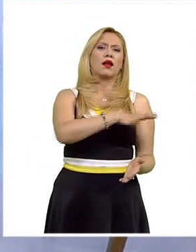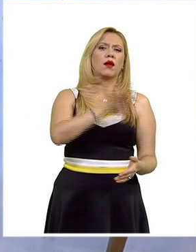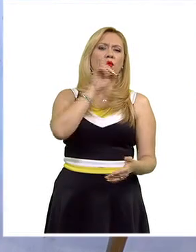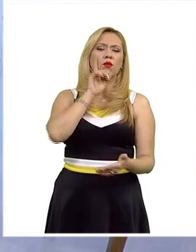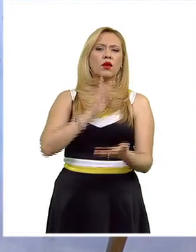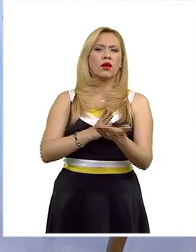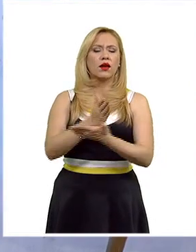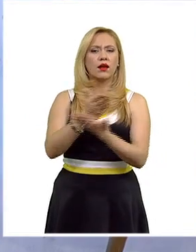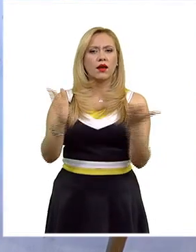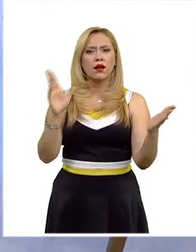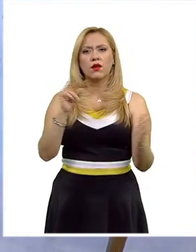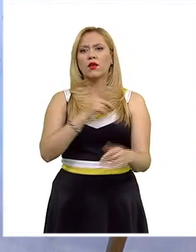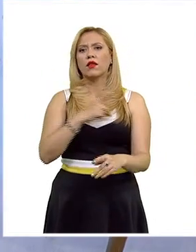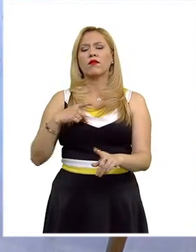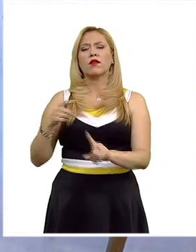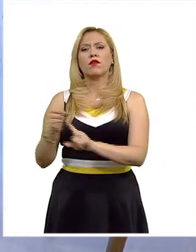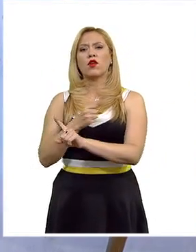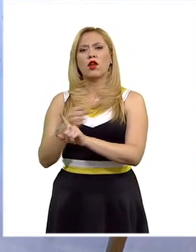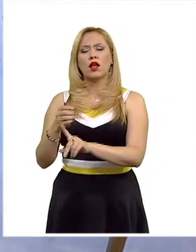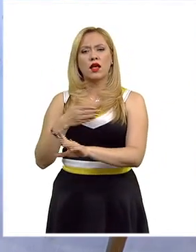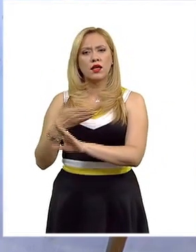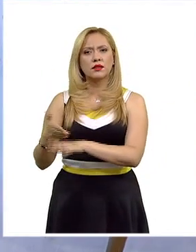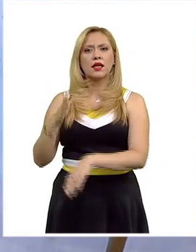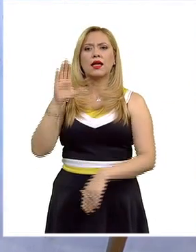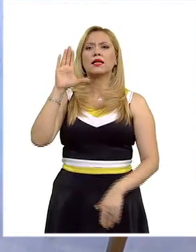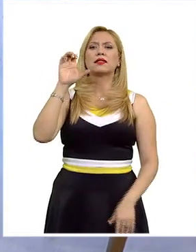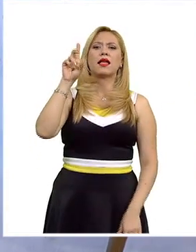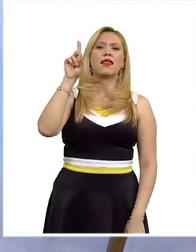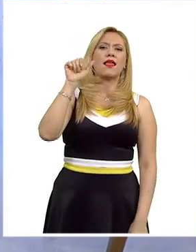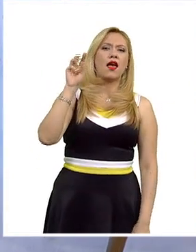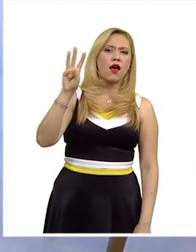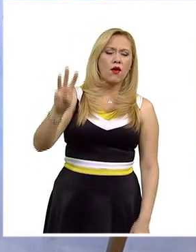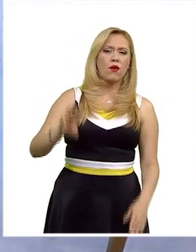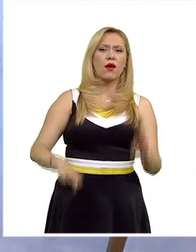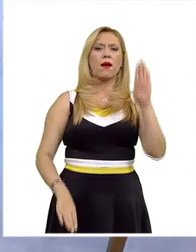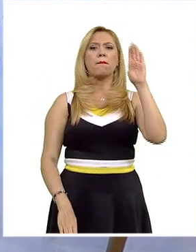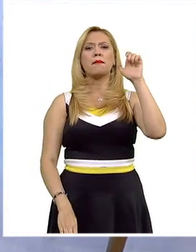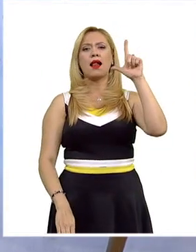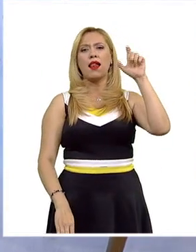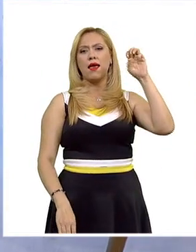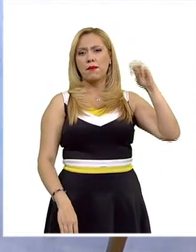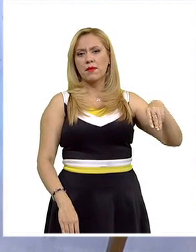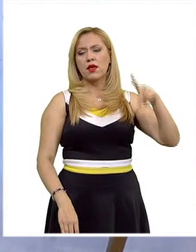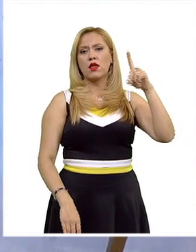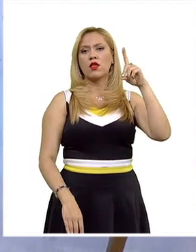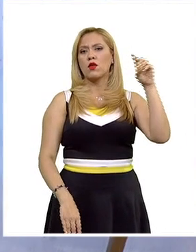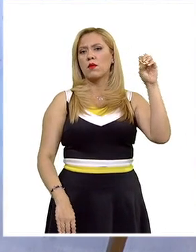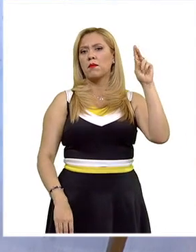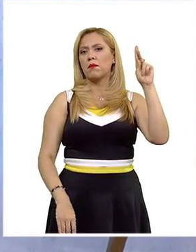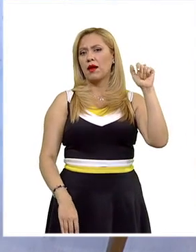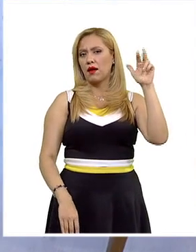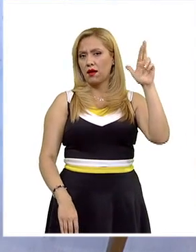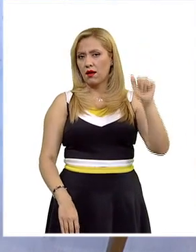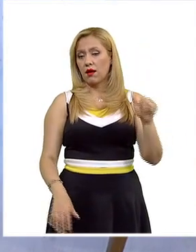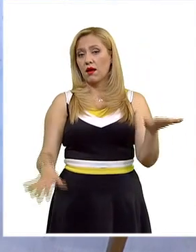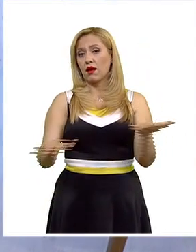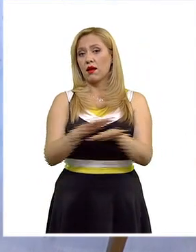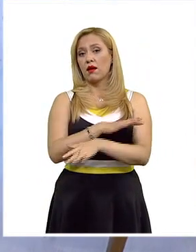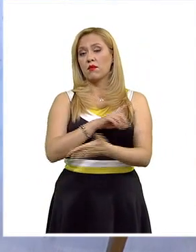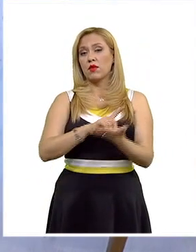Mujeres a una Vida Libre de Violencia, la CEDAW, la Convención Belén do Pará, que desde la reforma constitucional de derechos